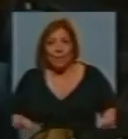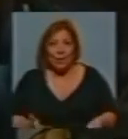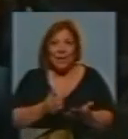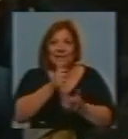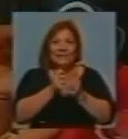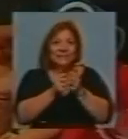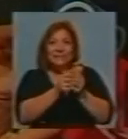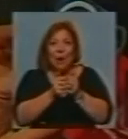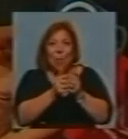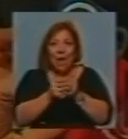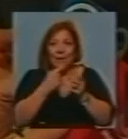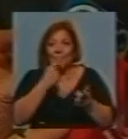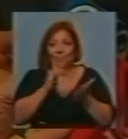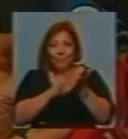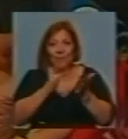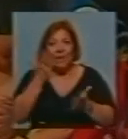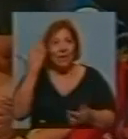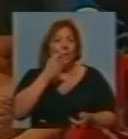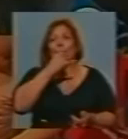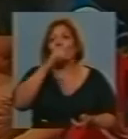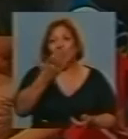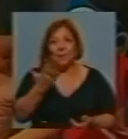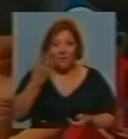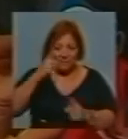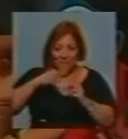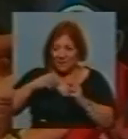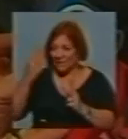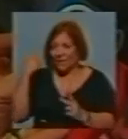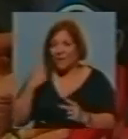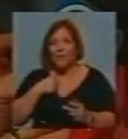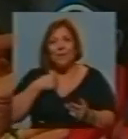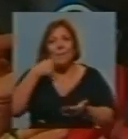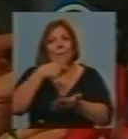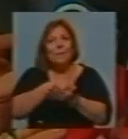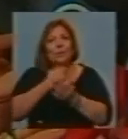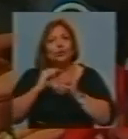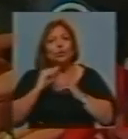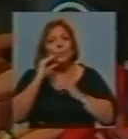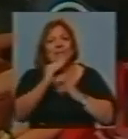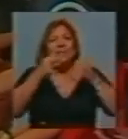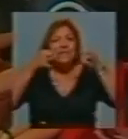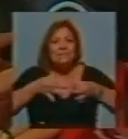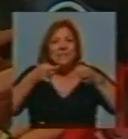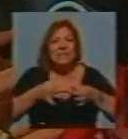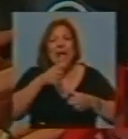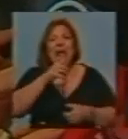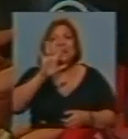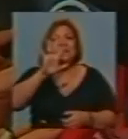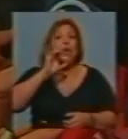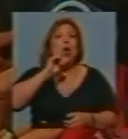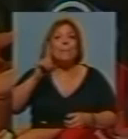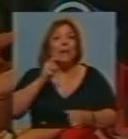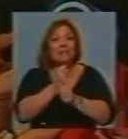teléfonos celulares. Esto lo pusimos en práctica, por ejemplo, hace un par de meses cuando tuvimos que pagar un subsidio especial a 5.000 trabajadores de la